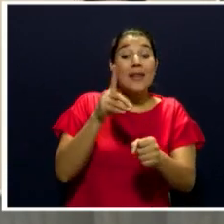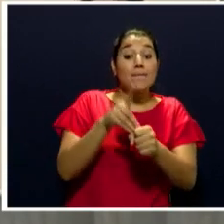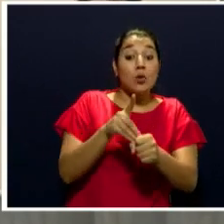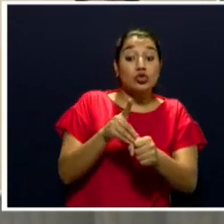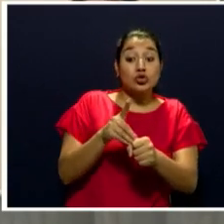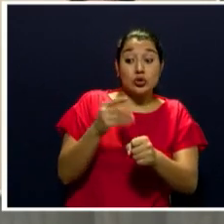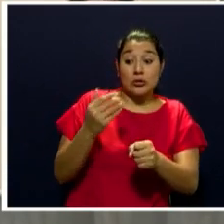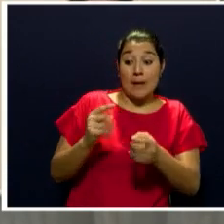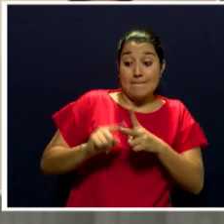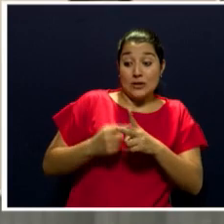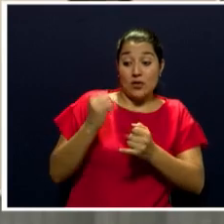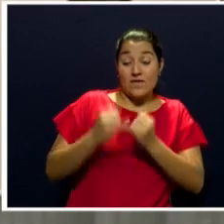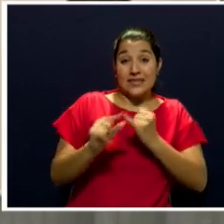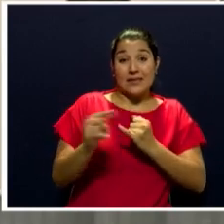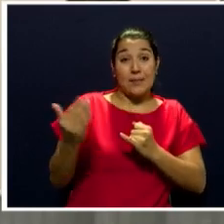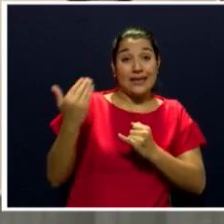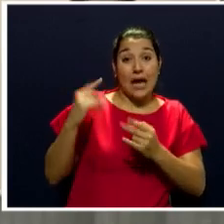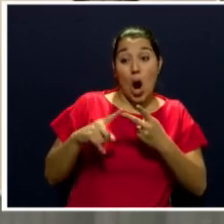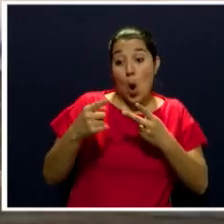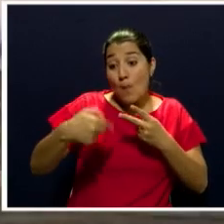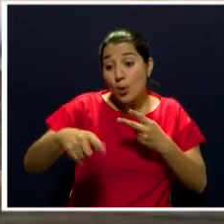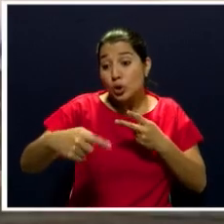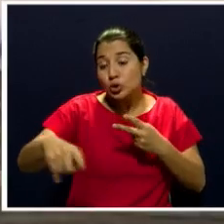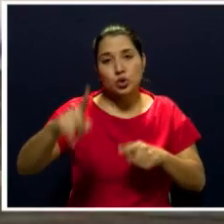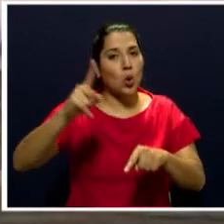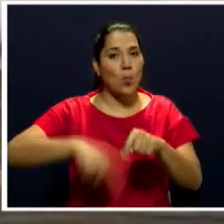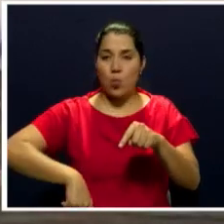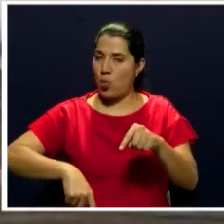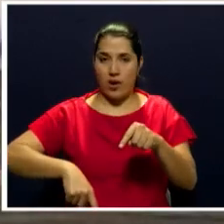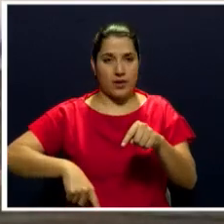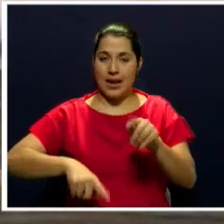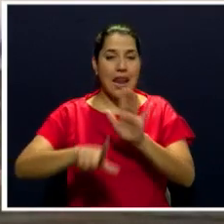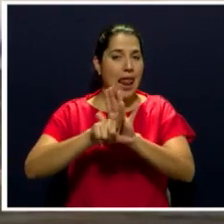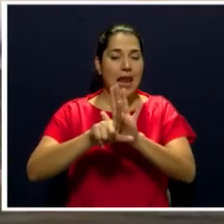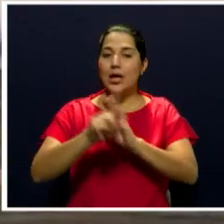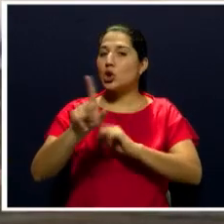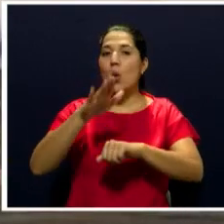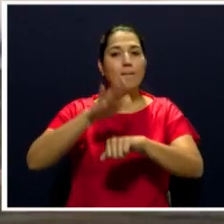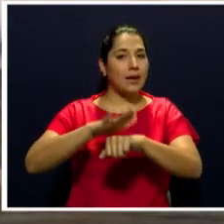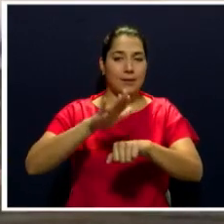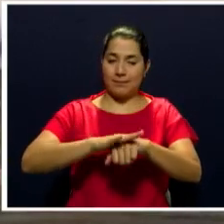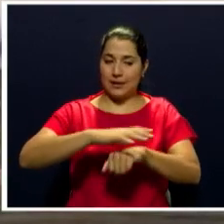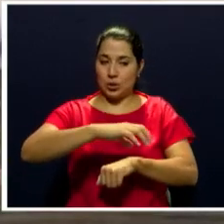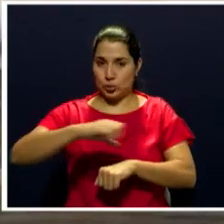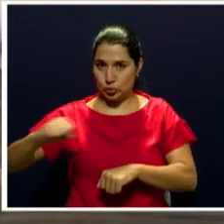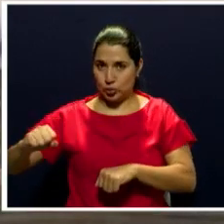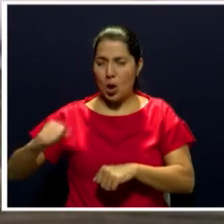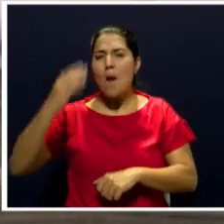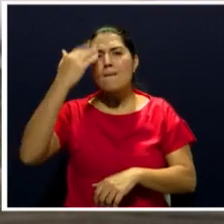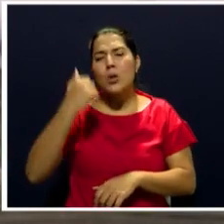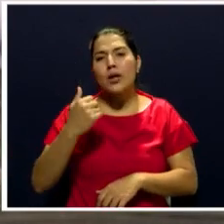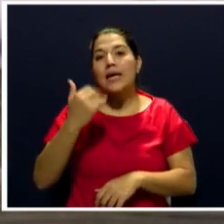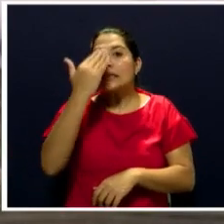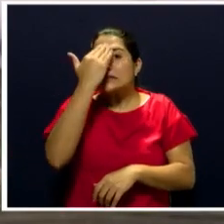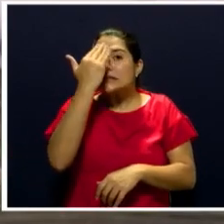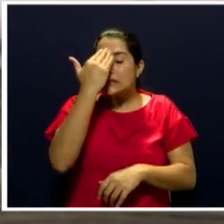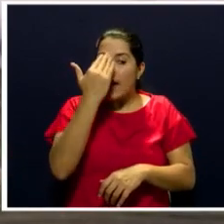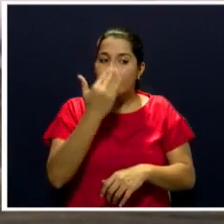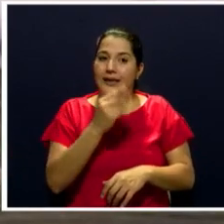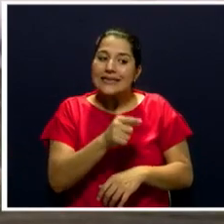próximos días y los próximos que puedan realizarse no estarán siendo amenazados por el embargo, a sabiendas de que tienen ese